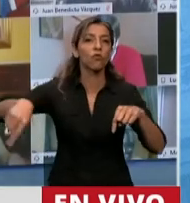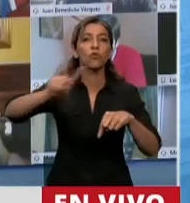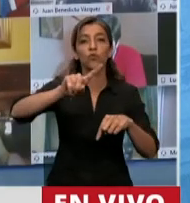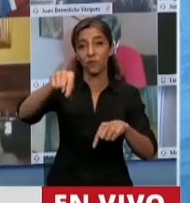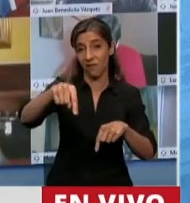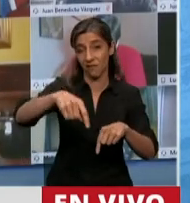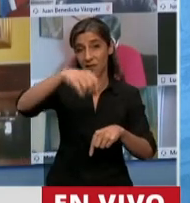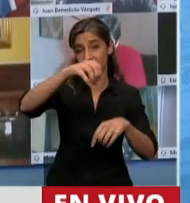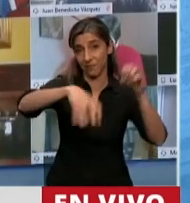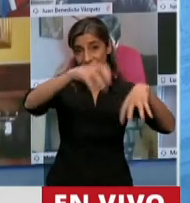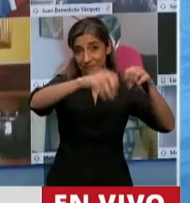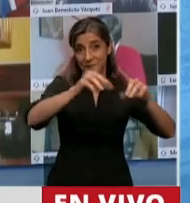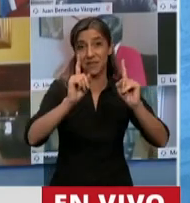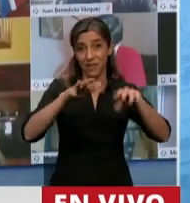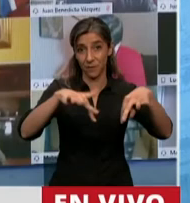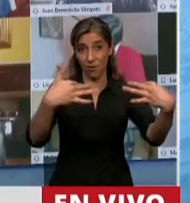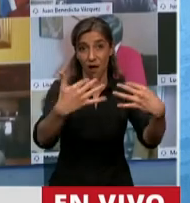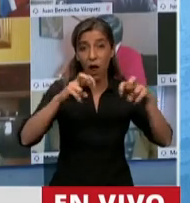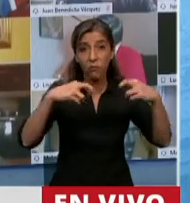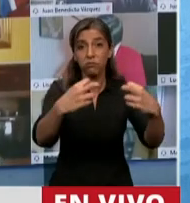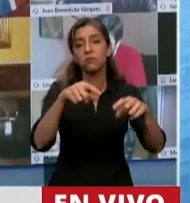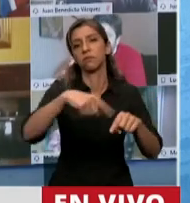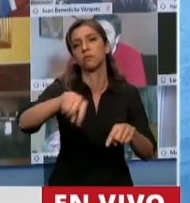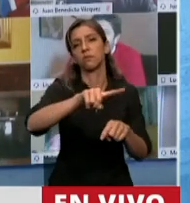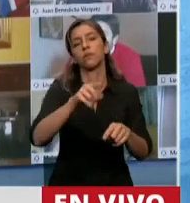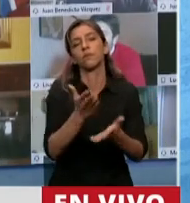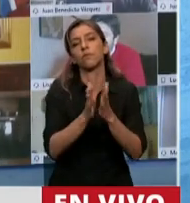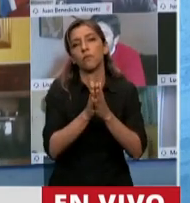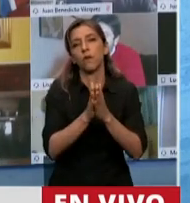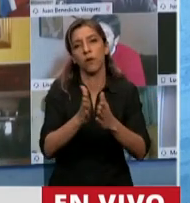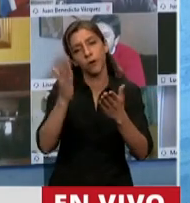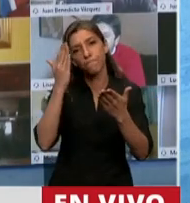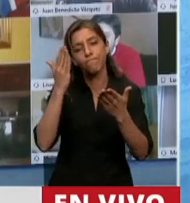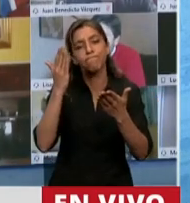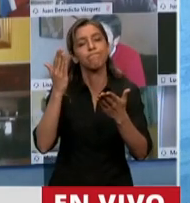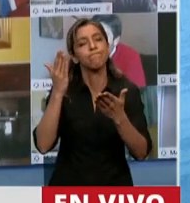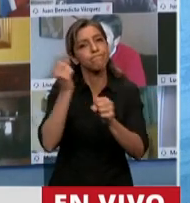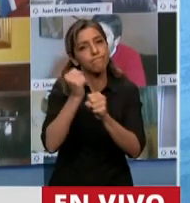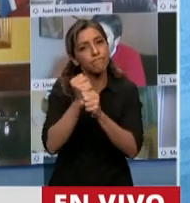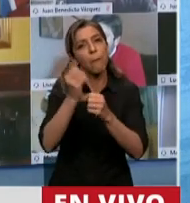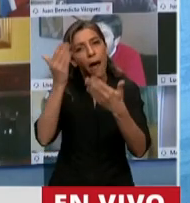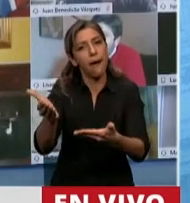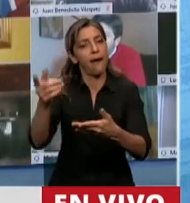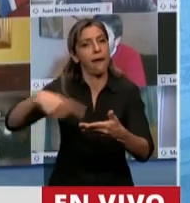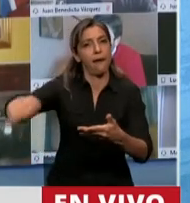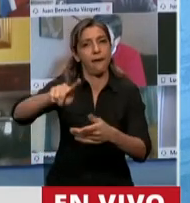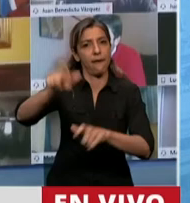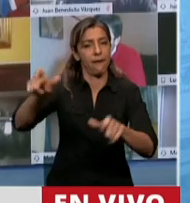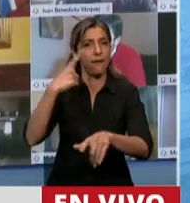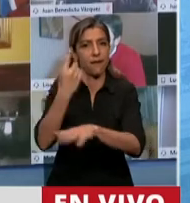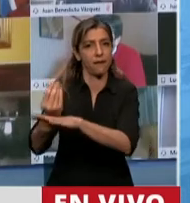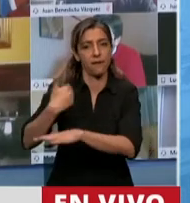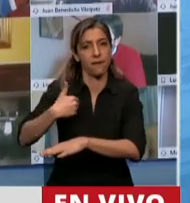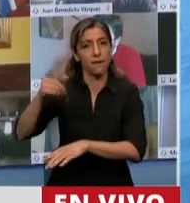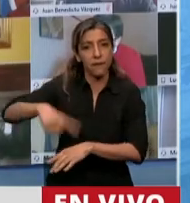ahí, que seamos solidarios con nuestro pueblo, que la gente está esperando que votemos leyes